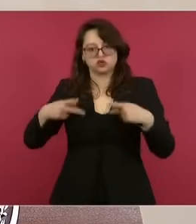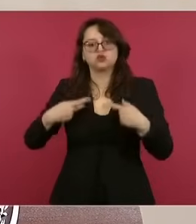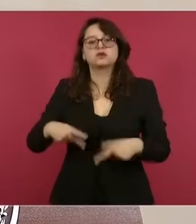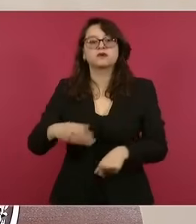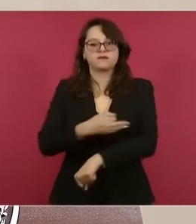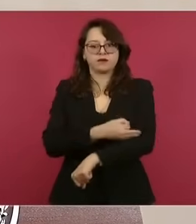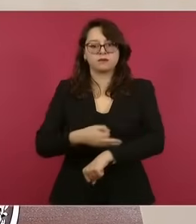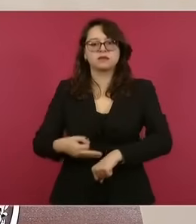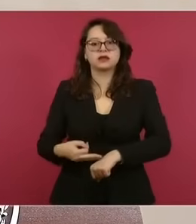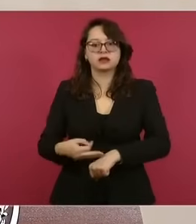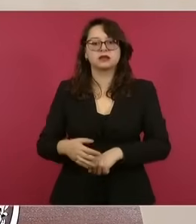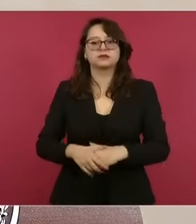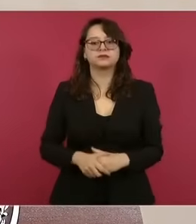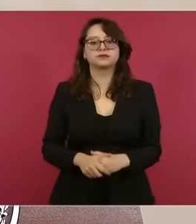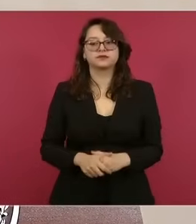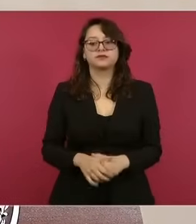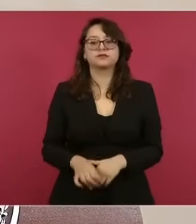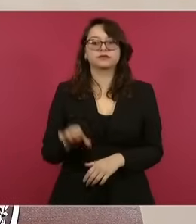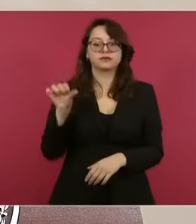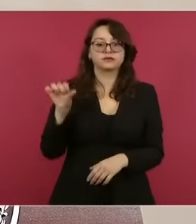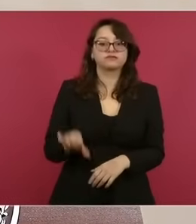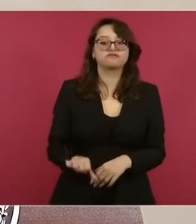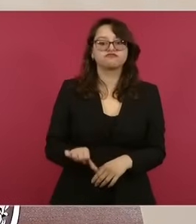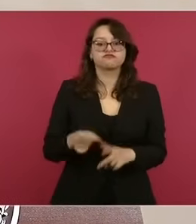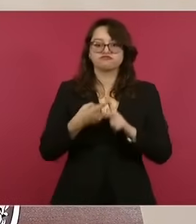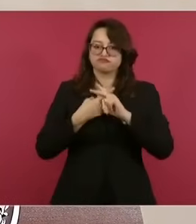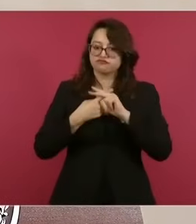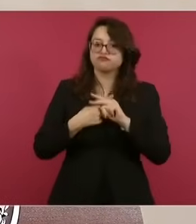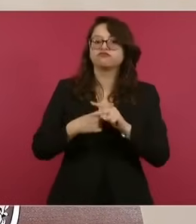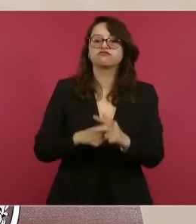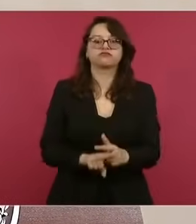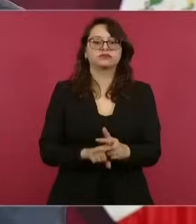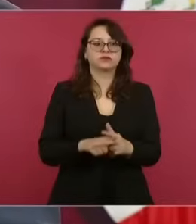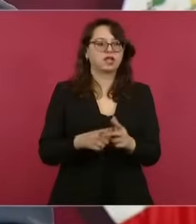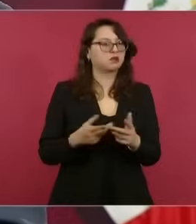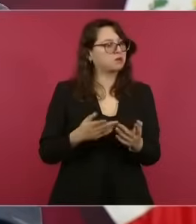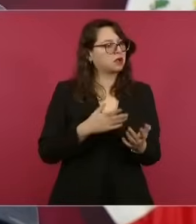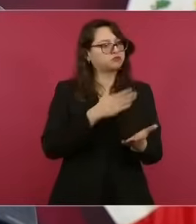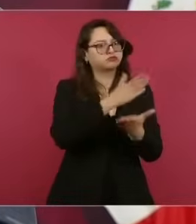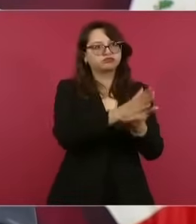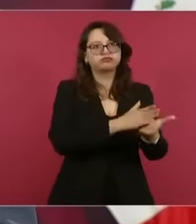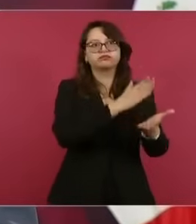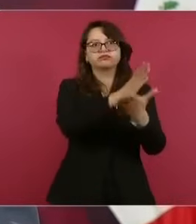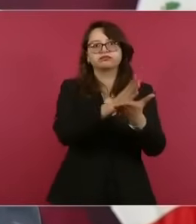de hoy empiezan a recorrer las calles,